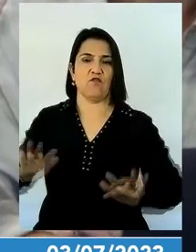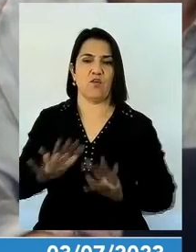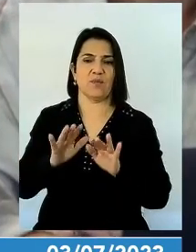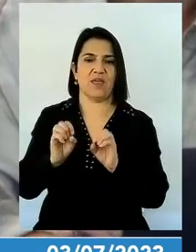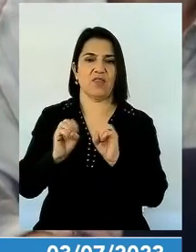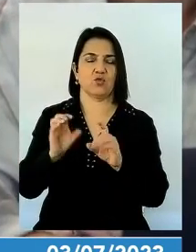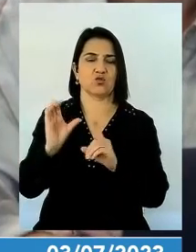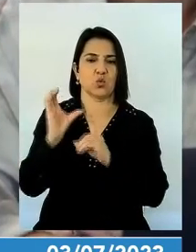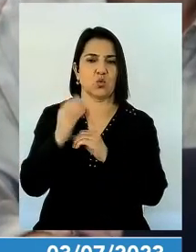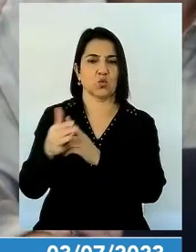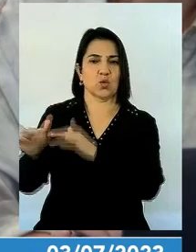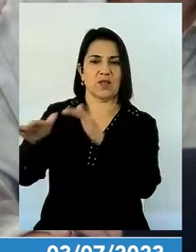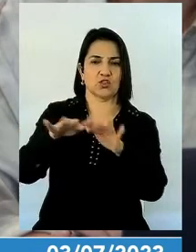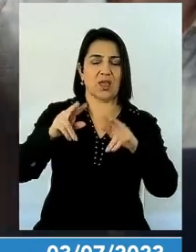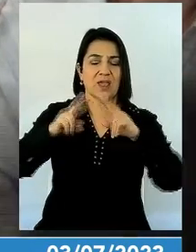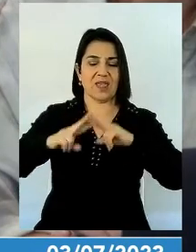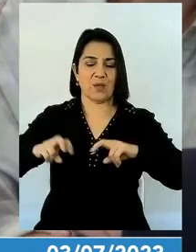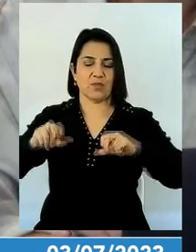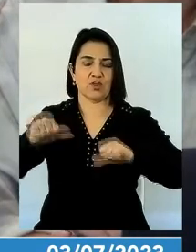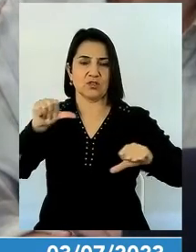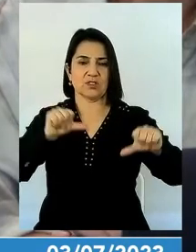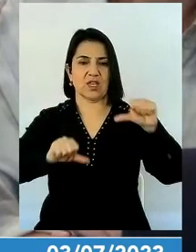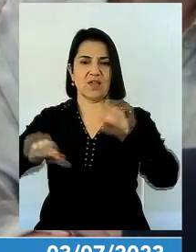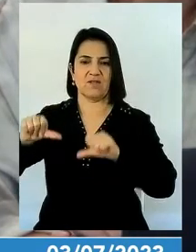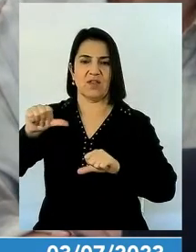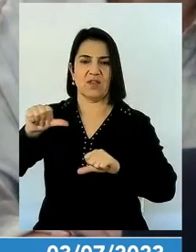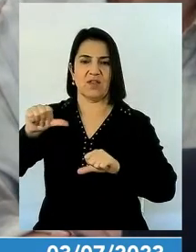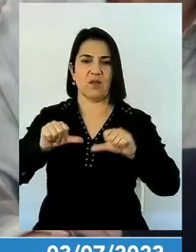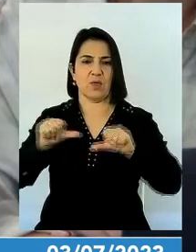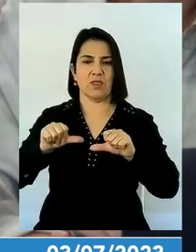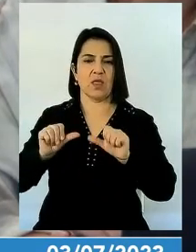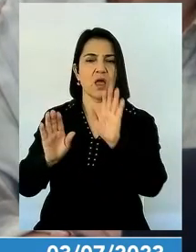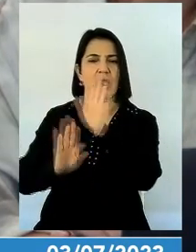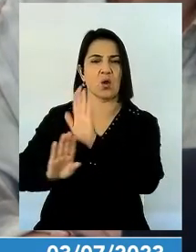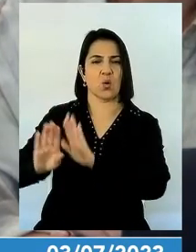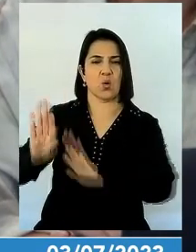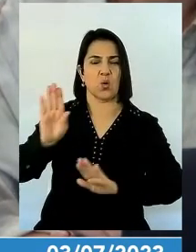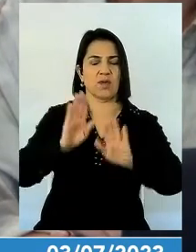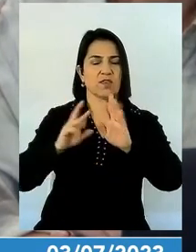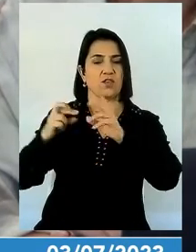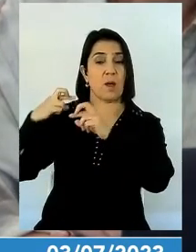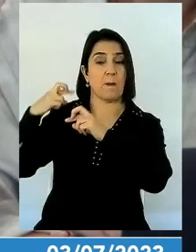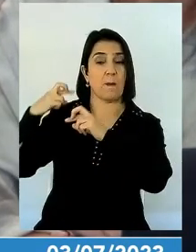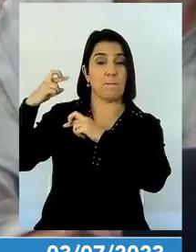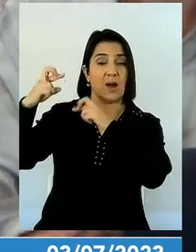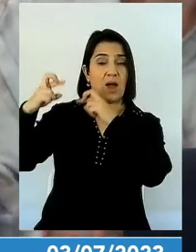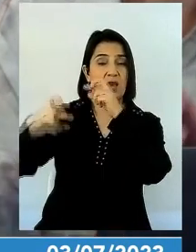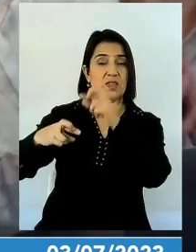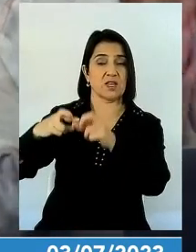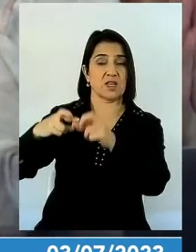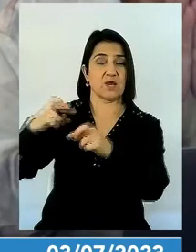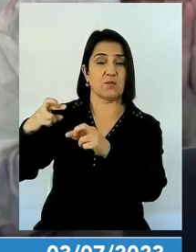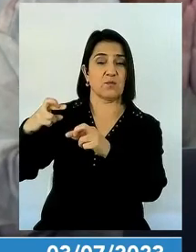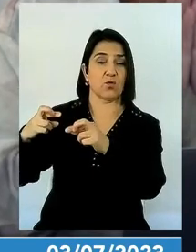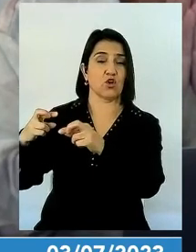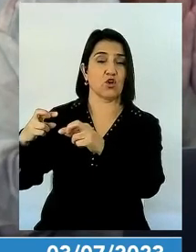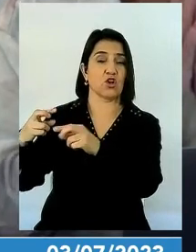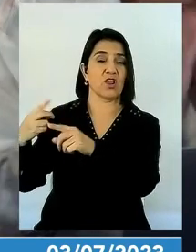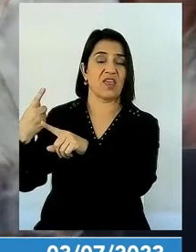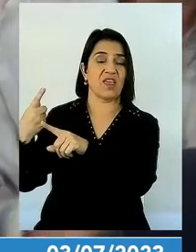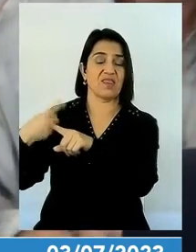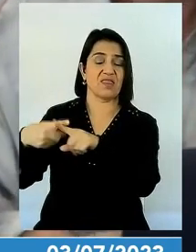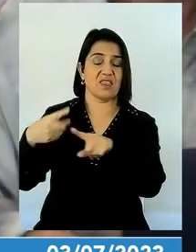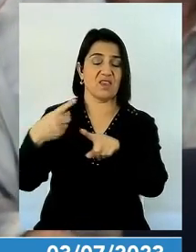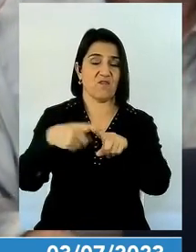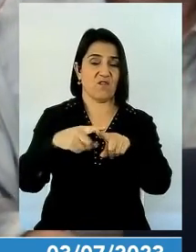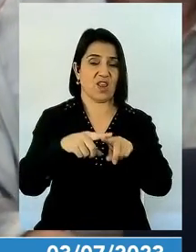investigación científica y la preservación del patrimonio y la biodiversidad en los espacios marinos, reconocer a los océanos y ecosistemas marinos